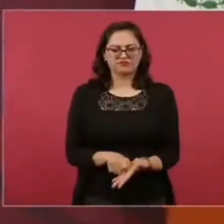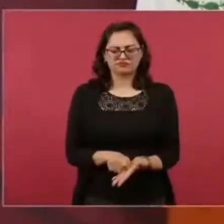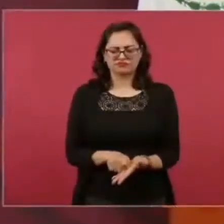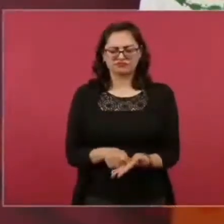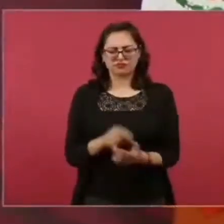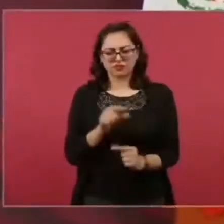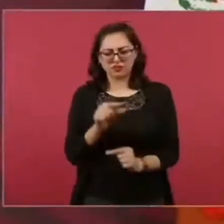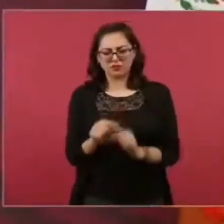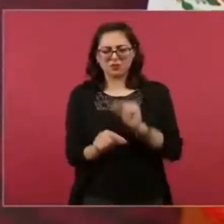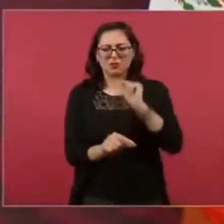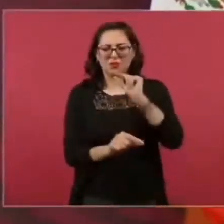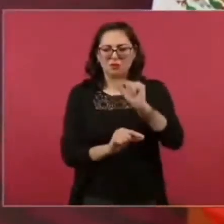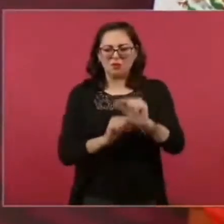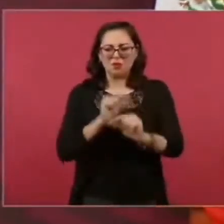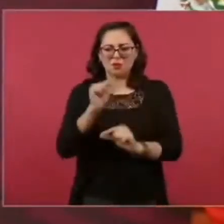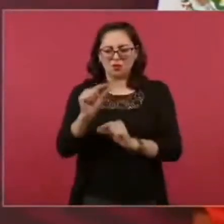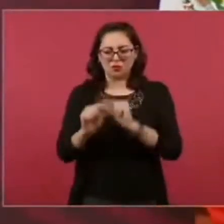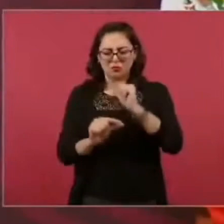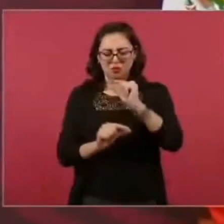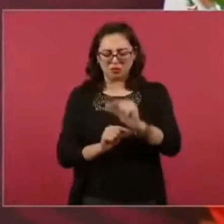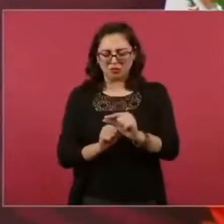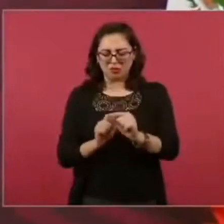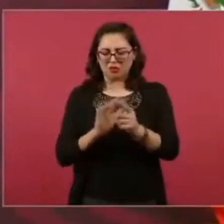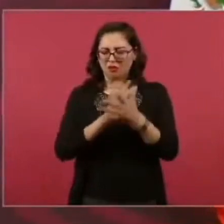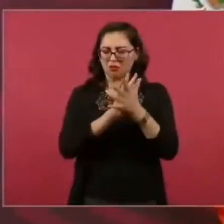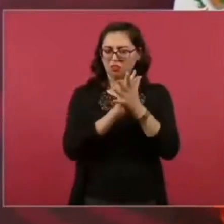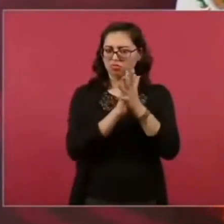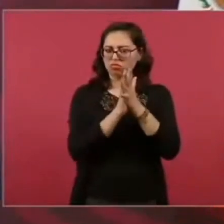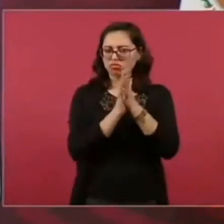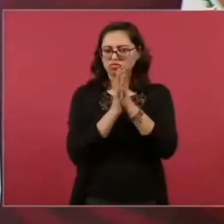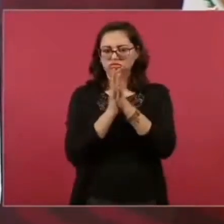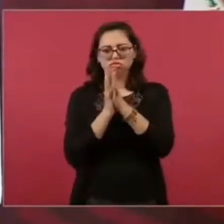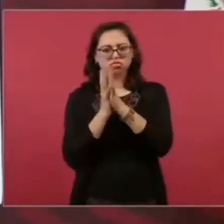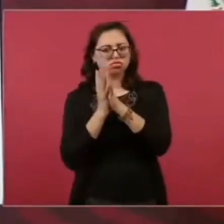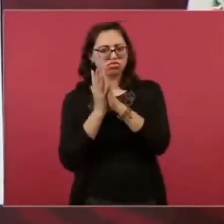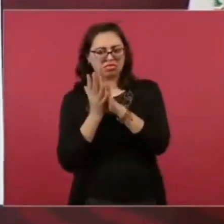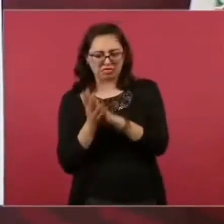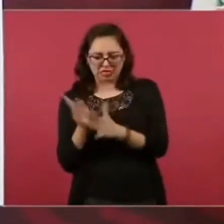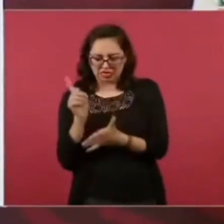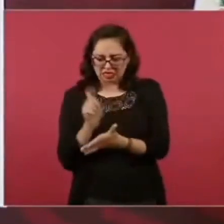mentir y acomodarse, ¿no?, con